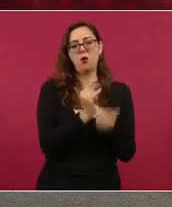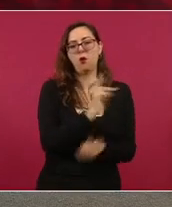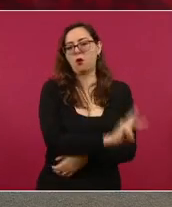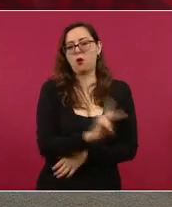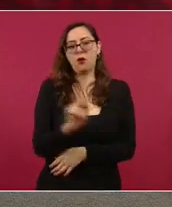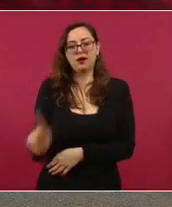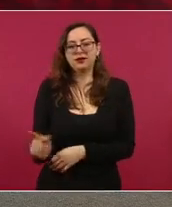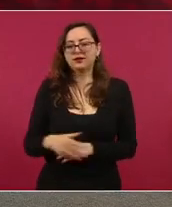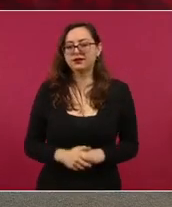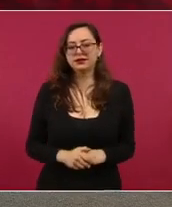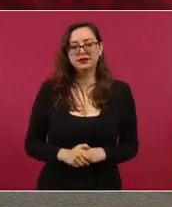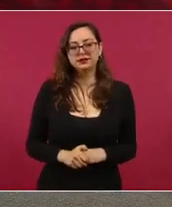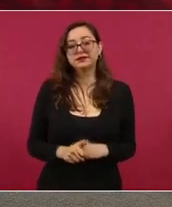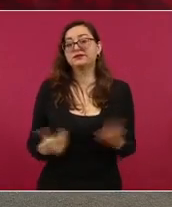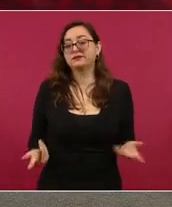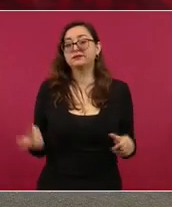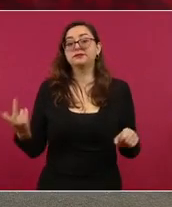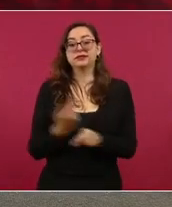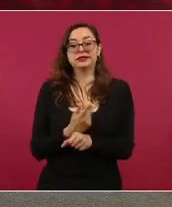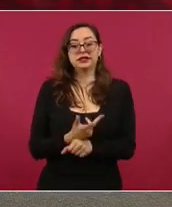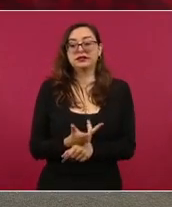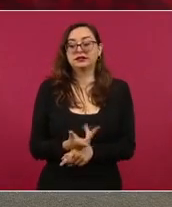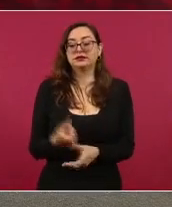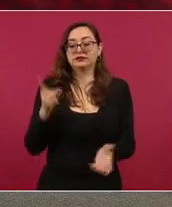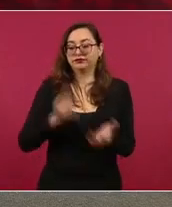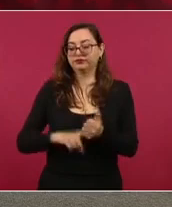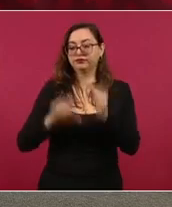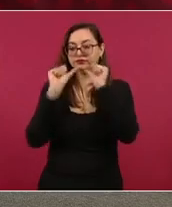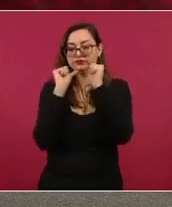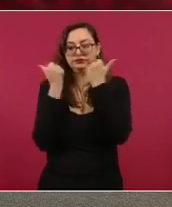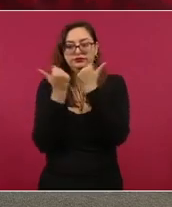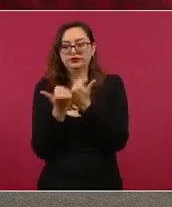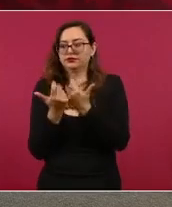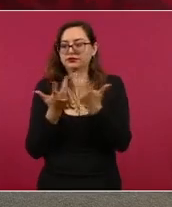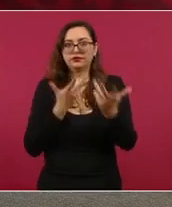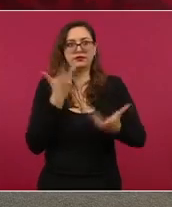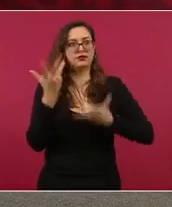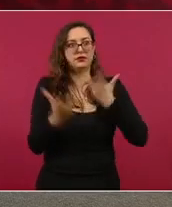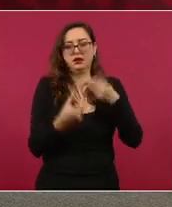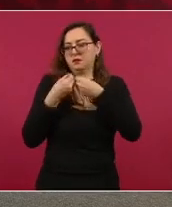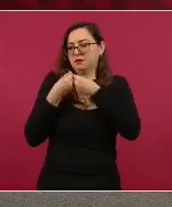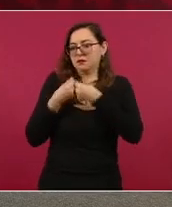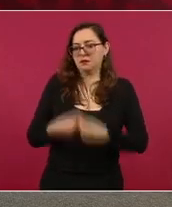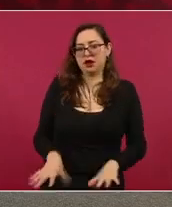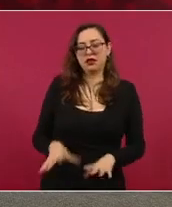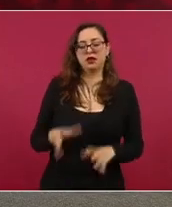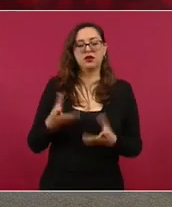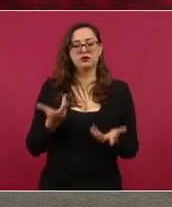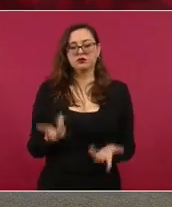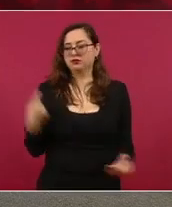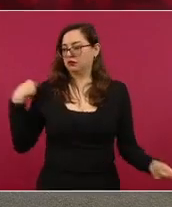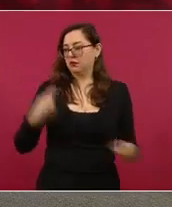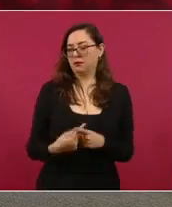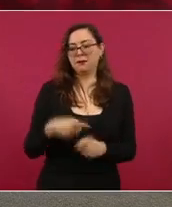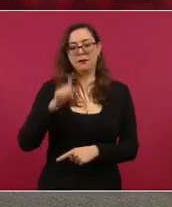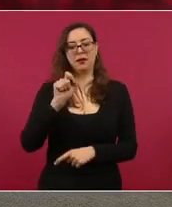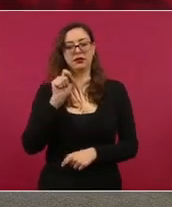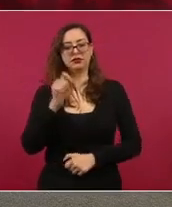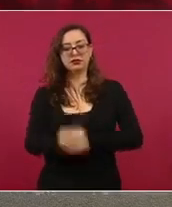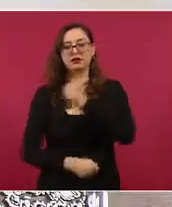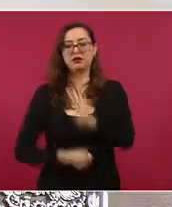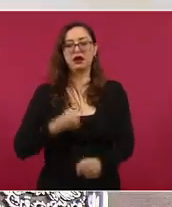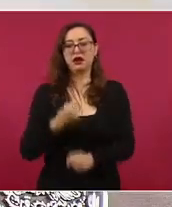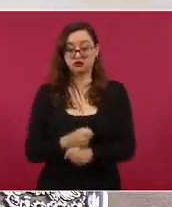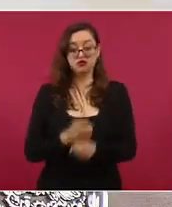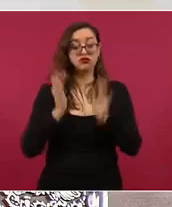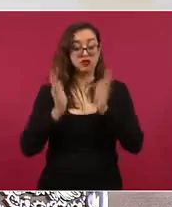pues bueno, pues le quitaron el patrimonio a muchos asociados del Club Chivas. Hasta el día de hoy, 20 años después, no han podido